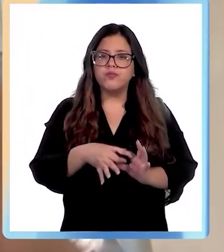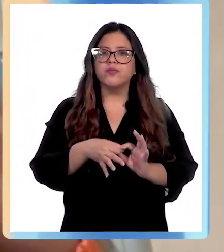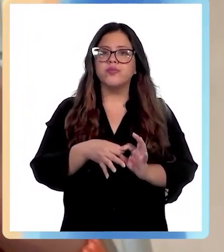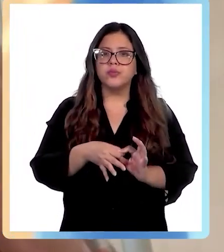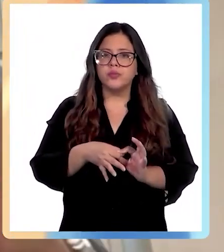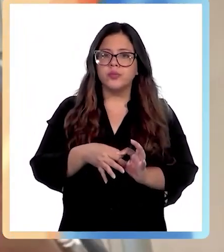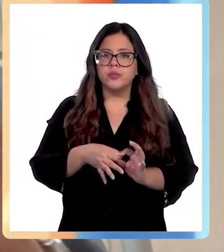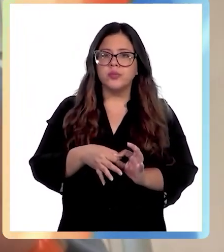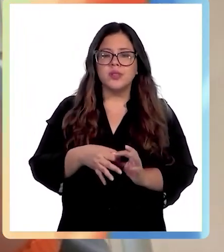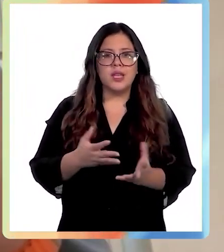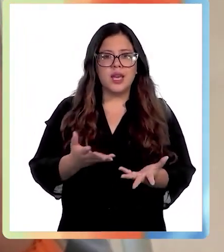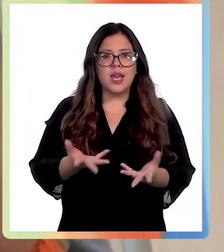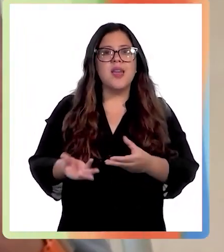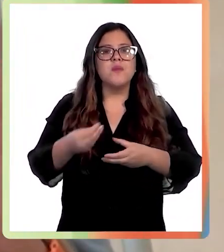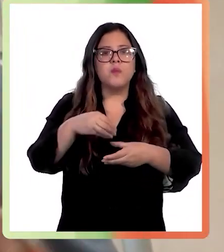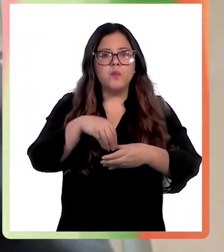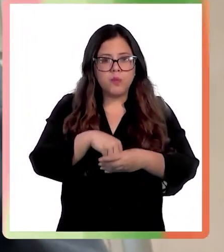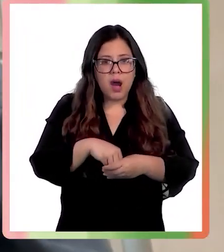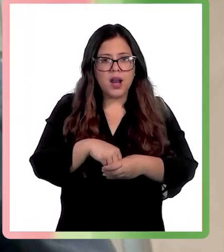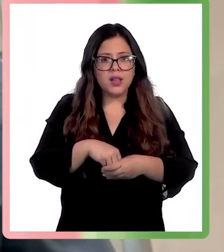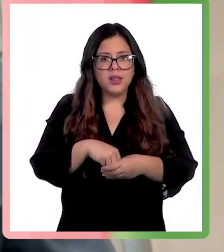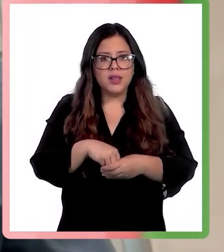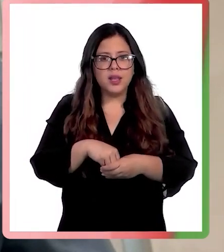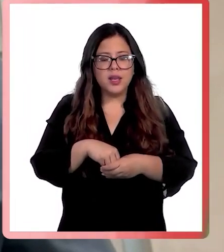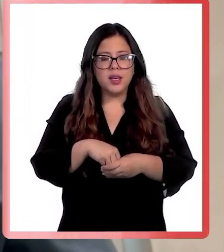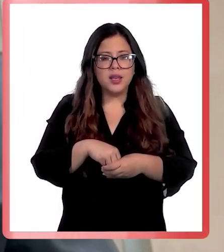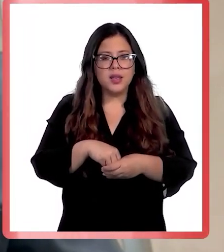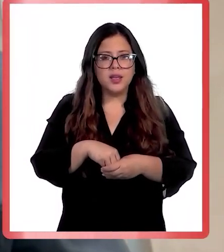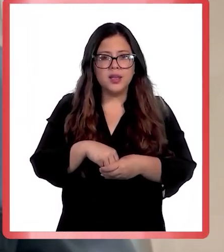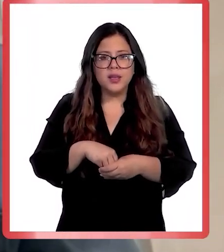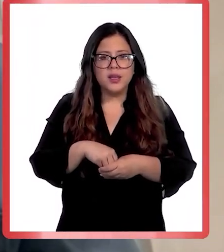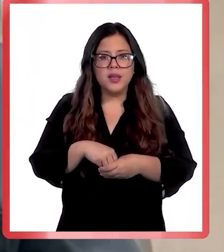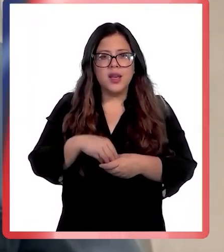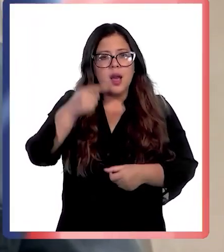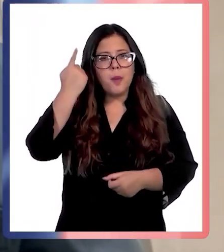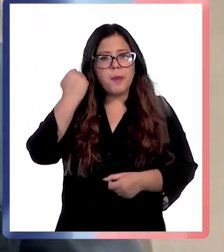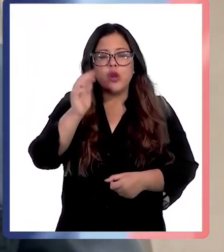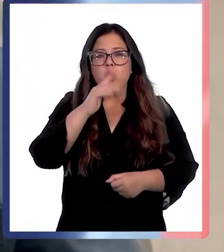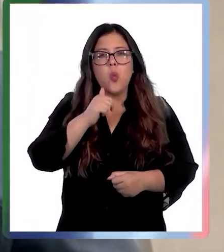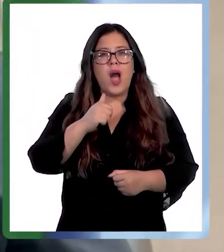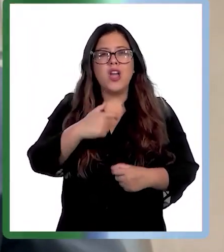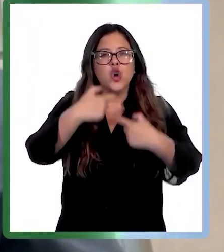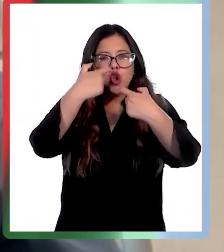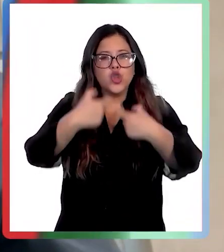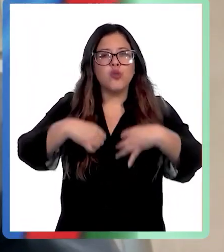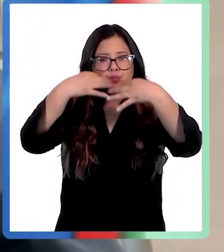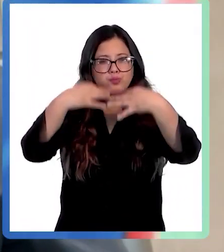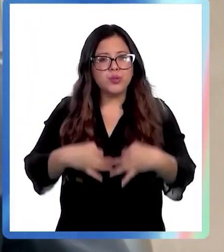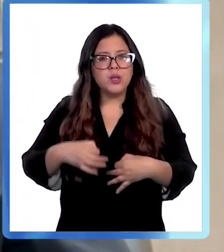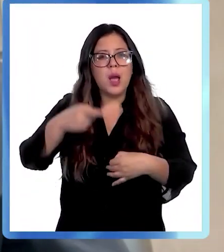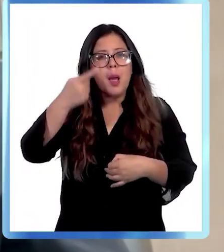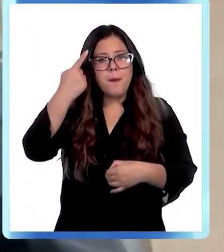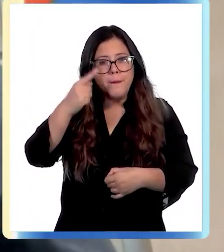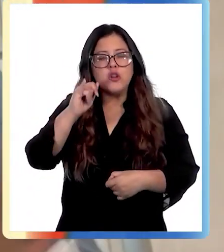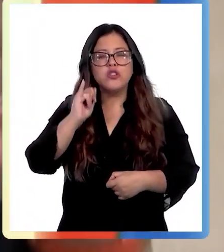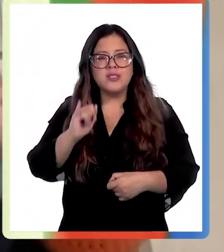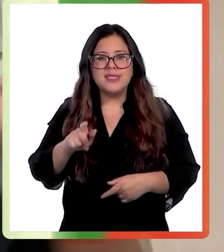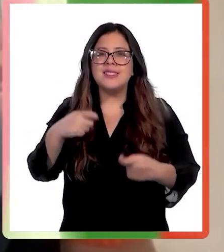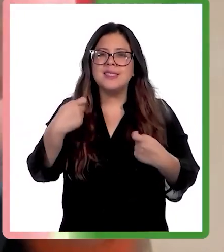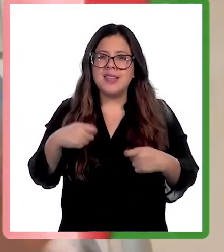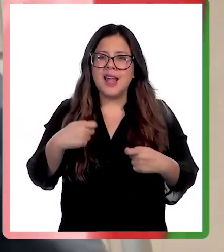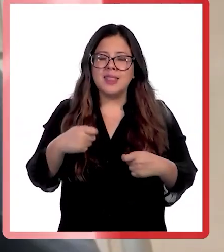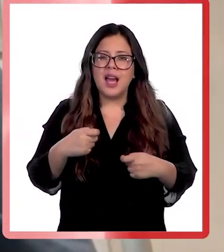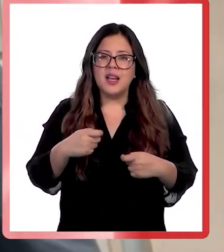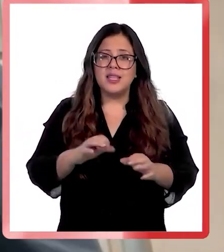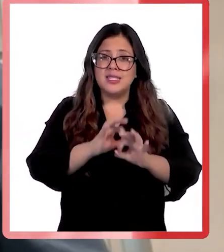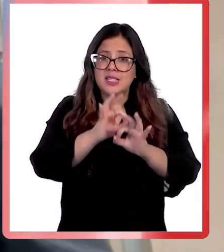y uno no la tiene bien regularizada. Pero sí hay que tratar de mantenerse, sobre todo en